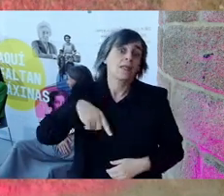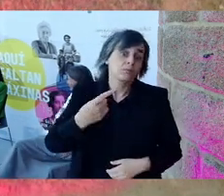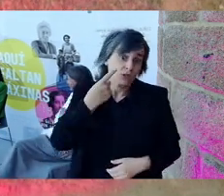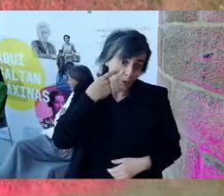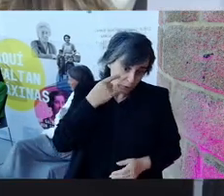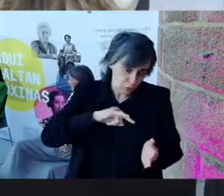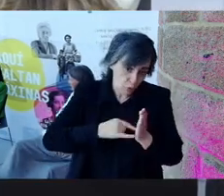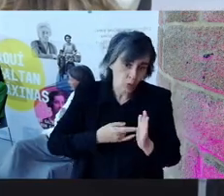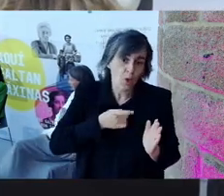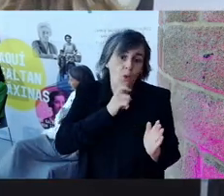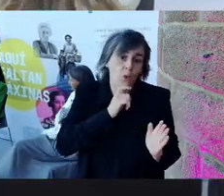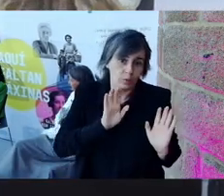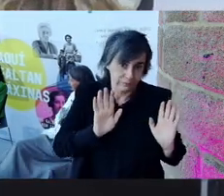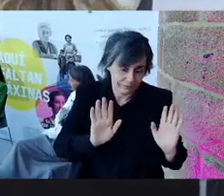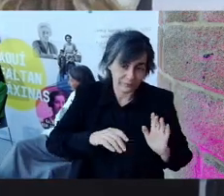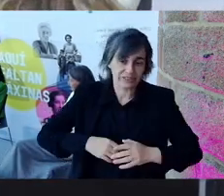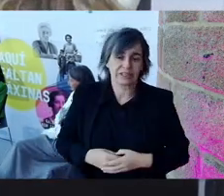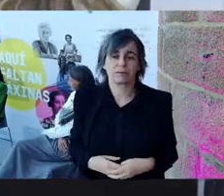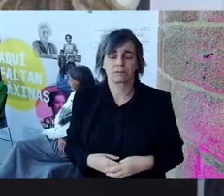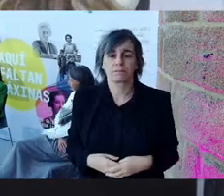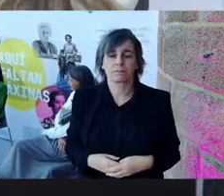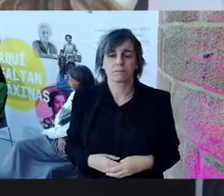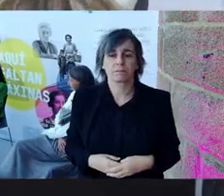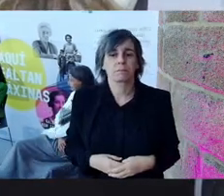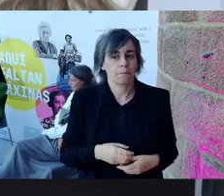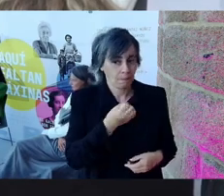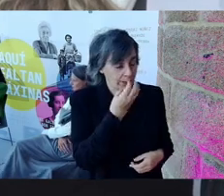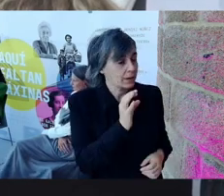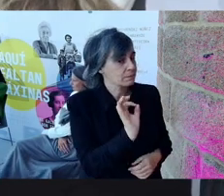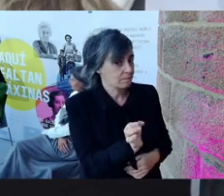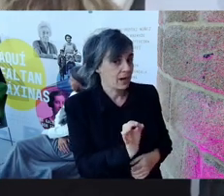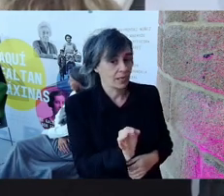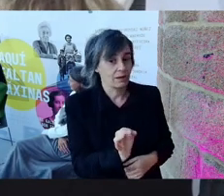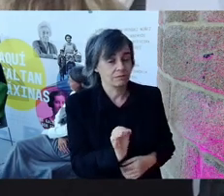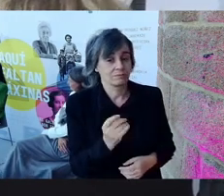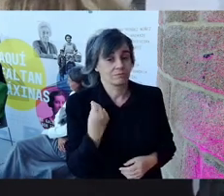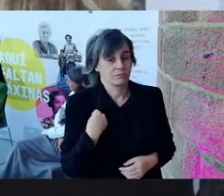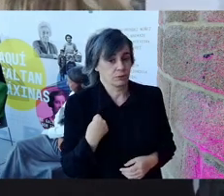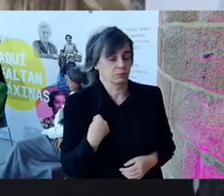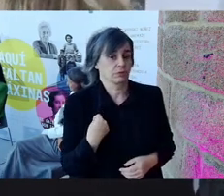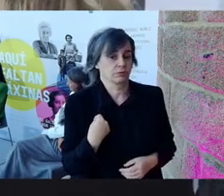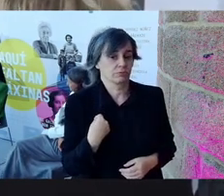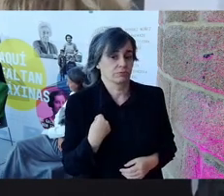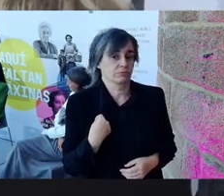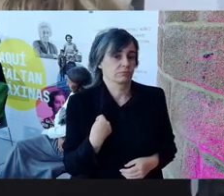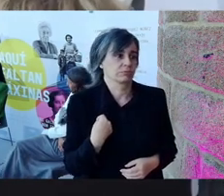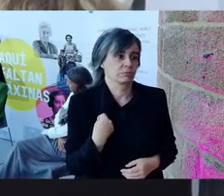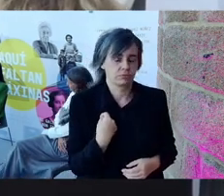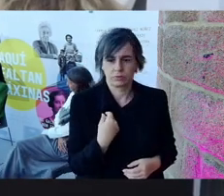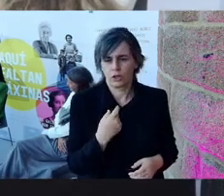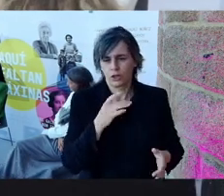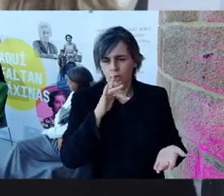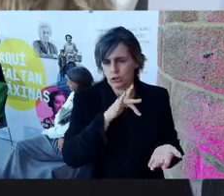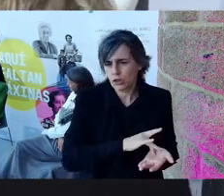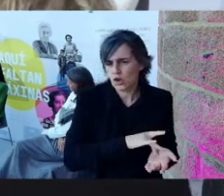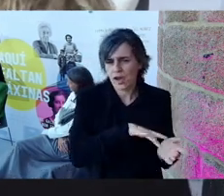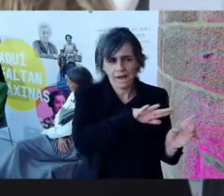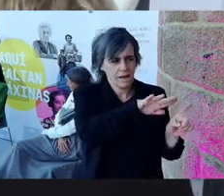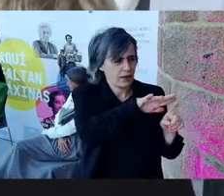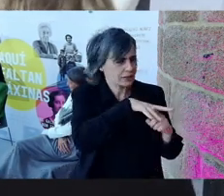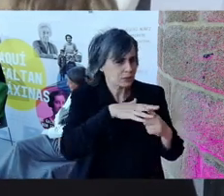resuelve, que es como lo habían resuelto todos los reyes antes que ella. Bueno, efectivamente, después de pasar